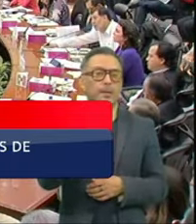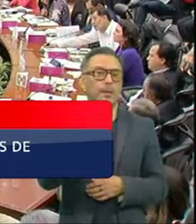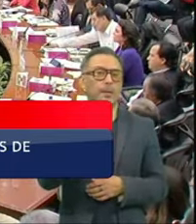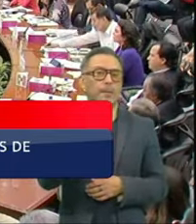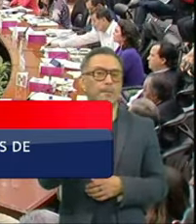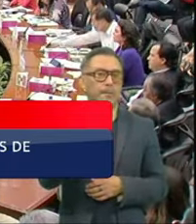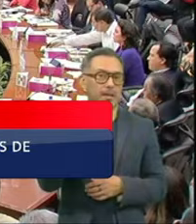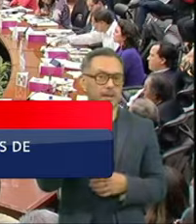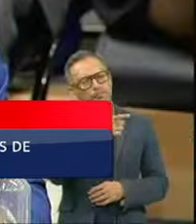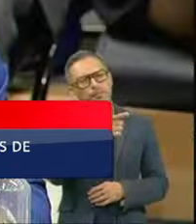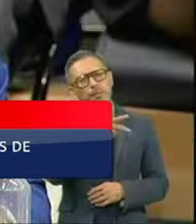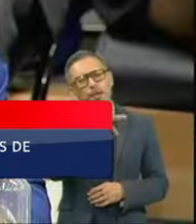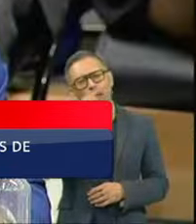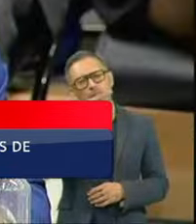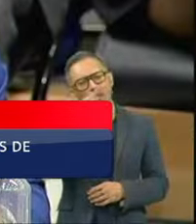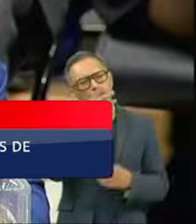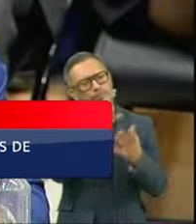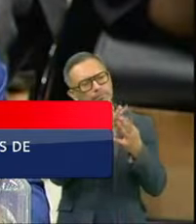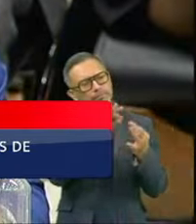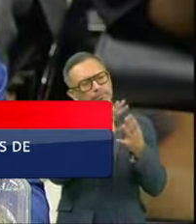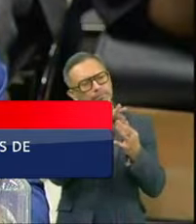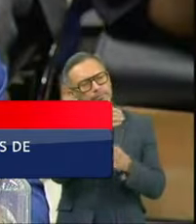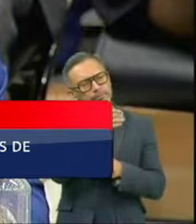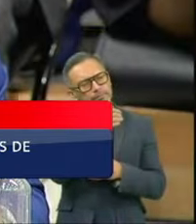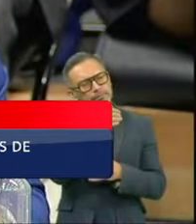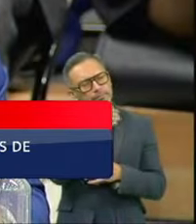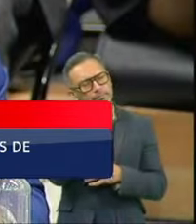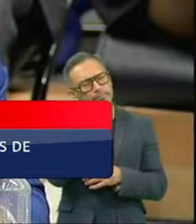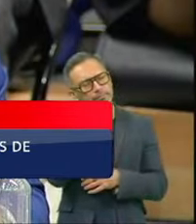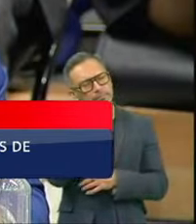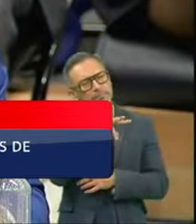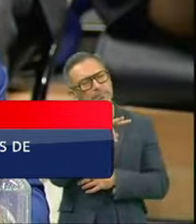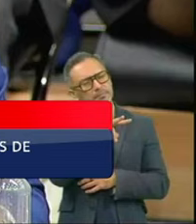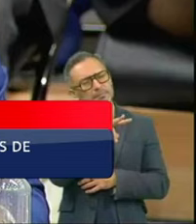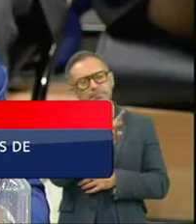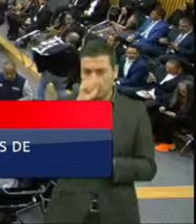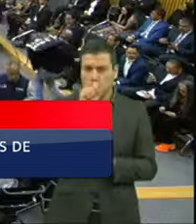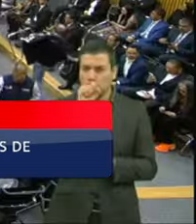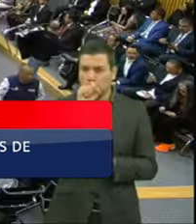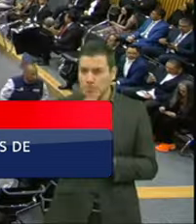con los 43 cerremos filas. Ojalá que pronto lo manifieste. Yo